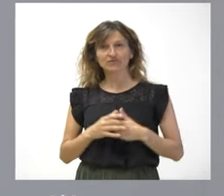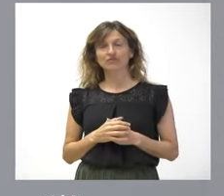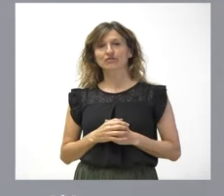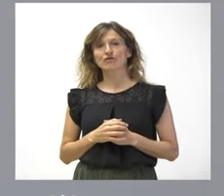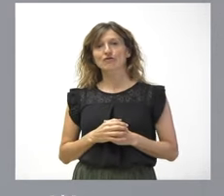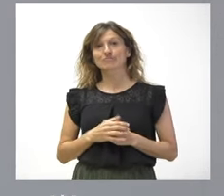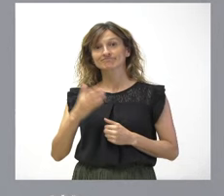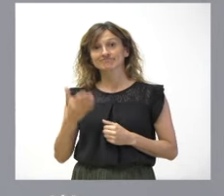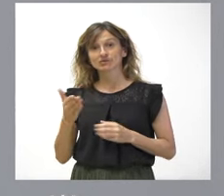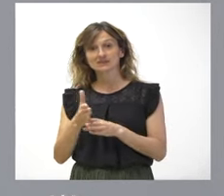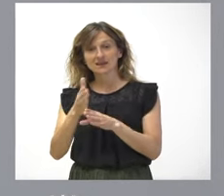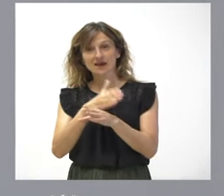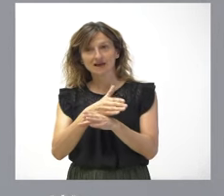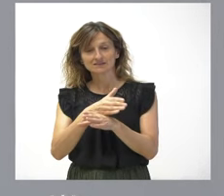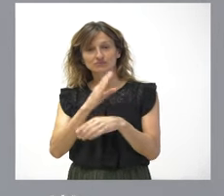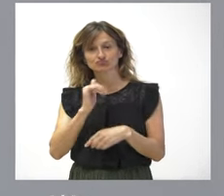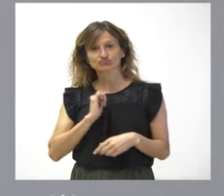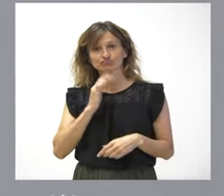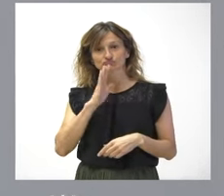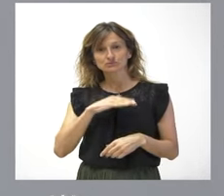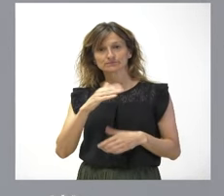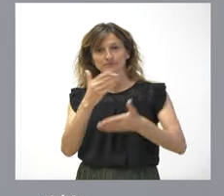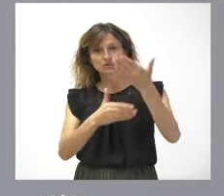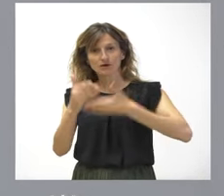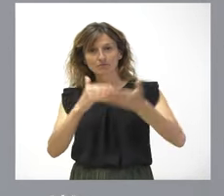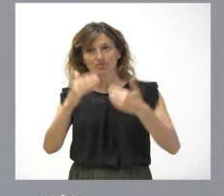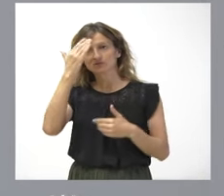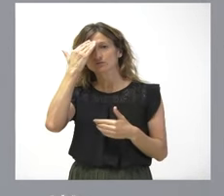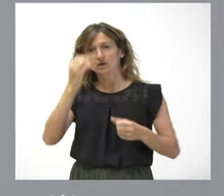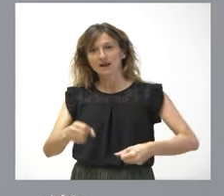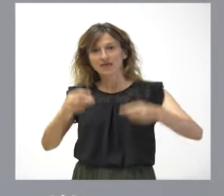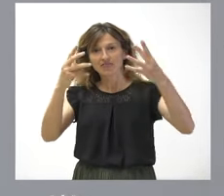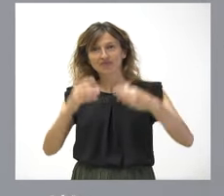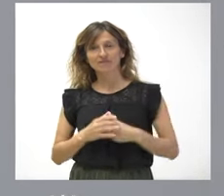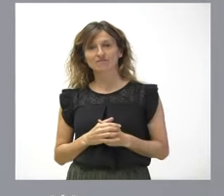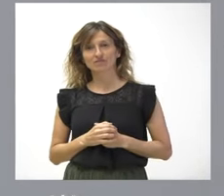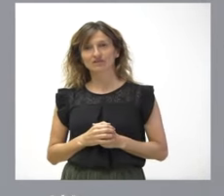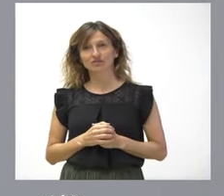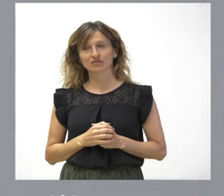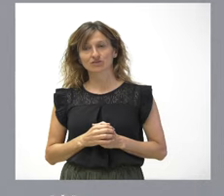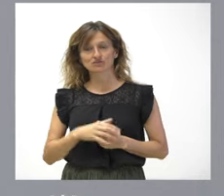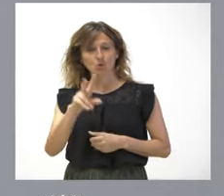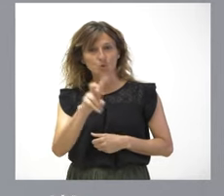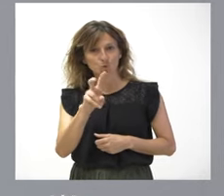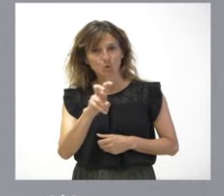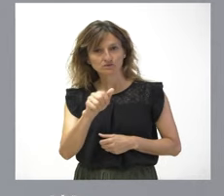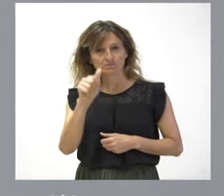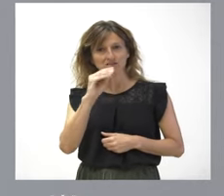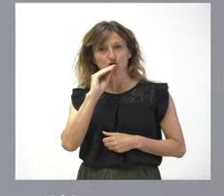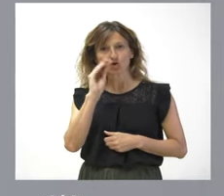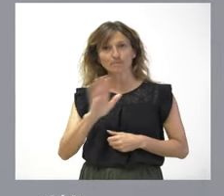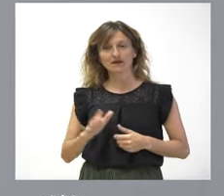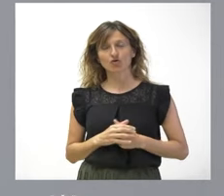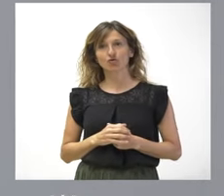pues o es oportuno contar con la colaboración del titular de ese edificio como parece lo más útil y por tanto sería lo mejor y